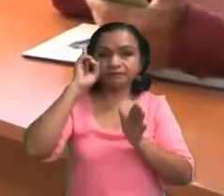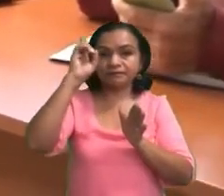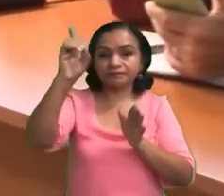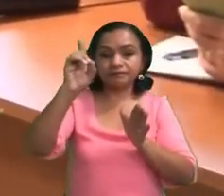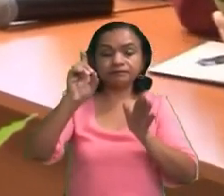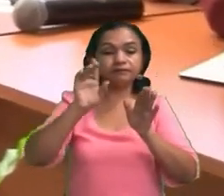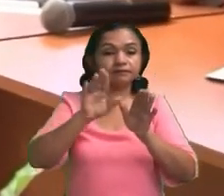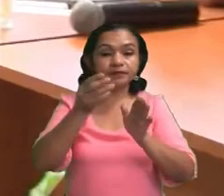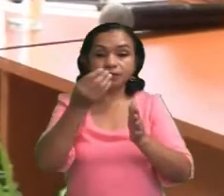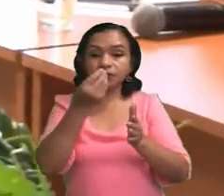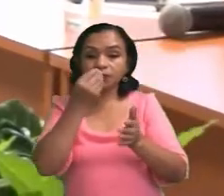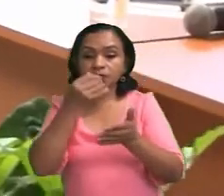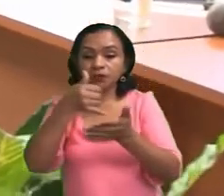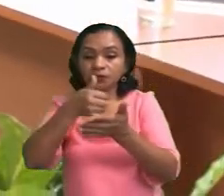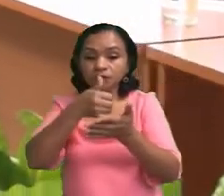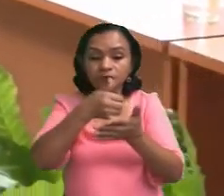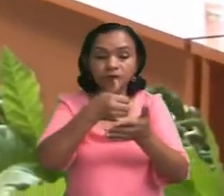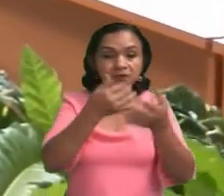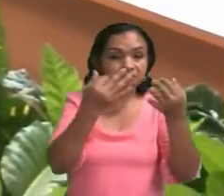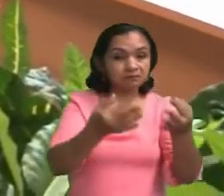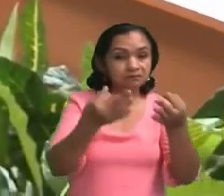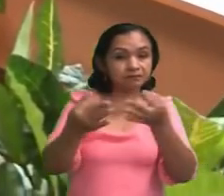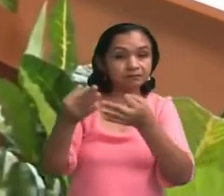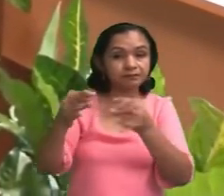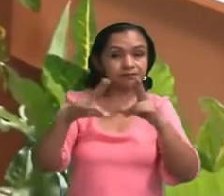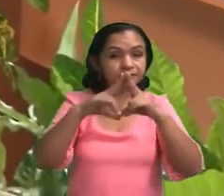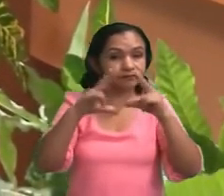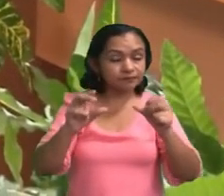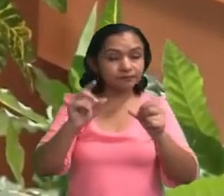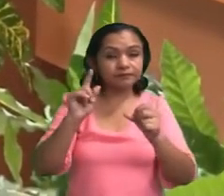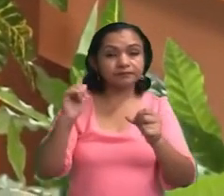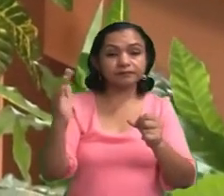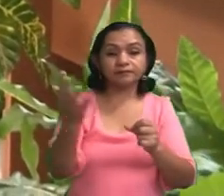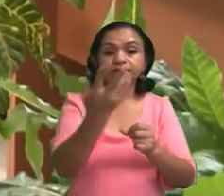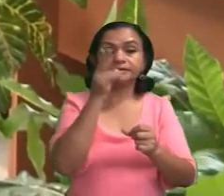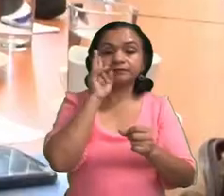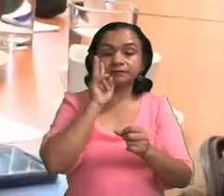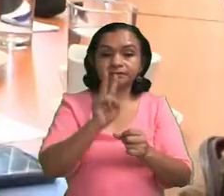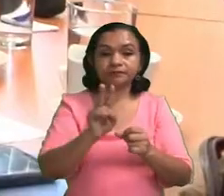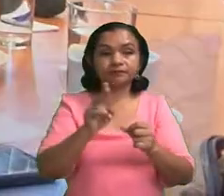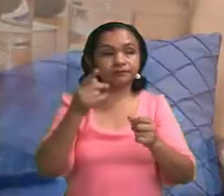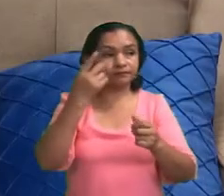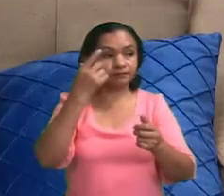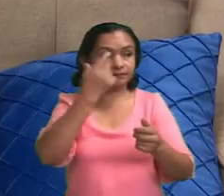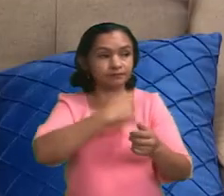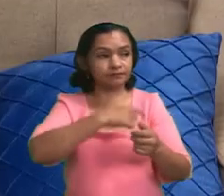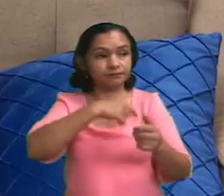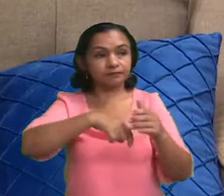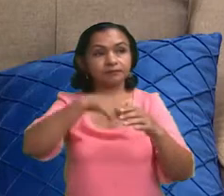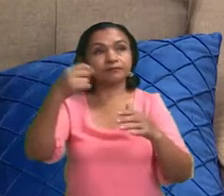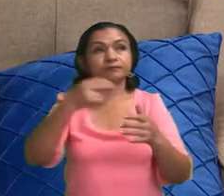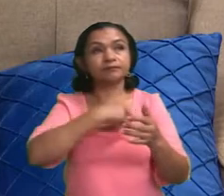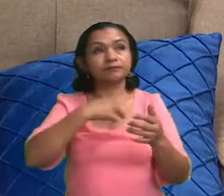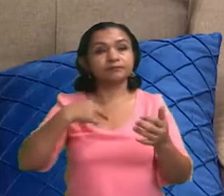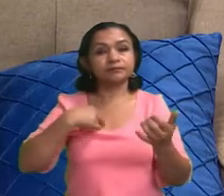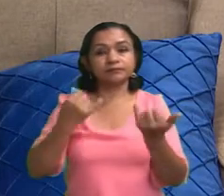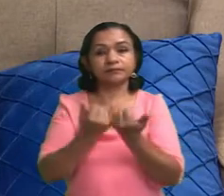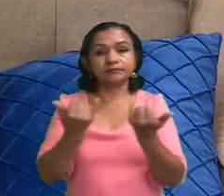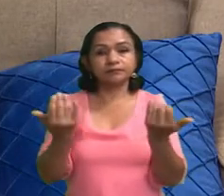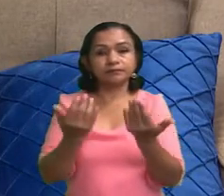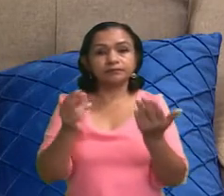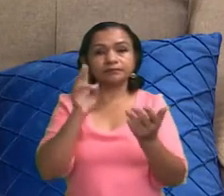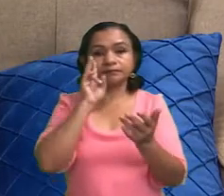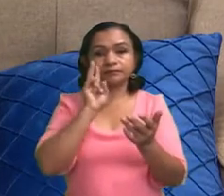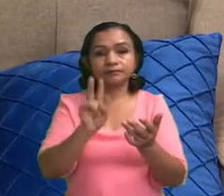estado nutricional de la niñez nicaragüense, pero también desde el punto de vista de la retención escolar. Fue otra actividad que no fue. Bueno. Y ahí